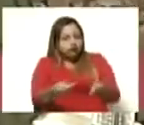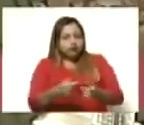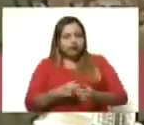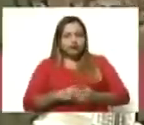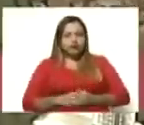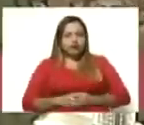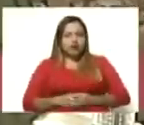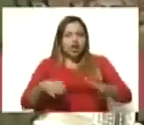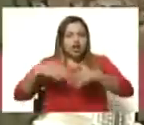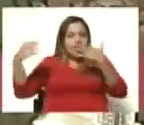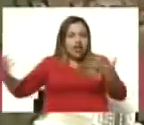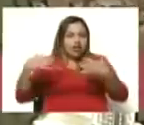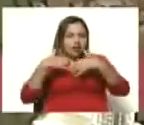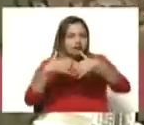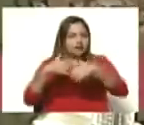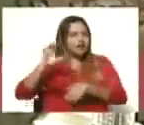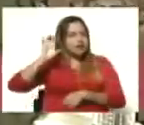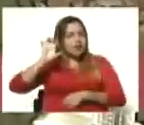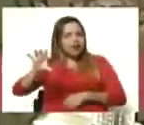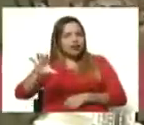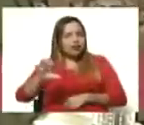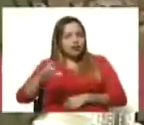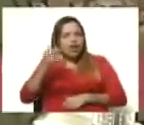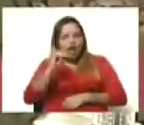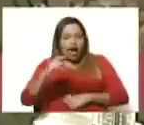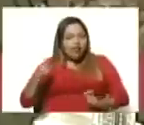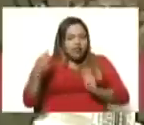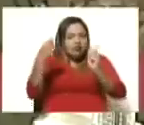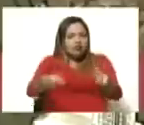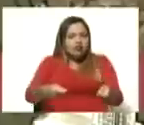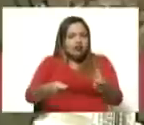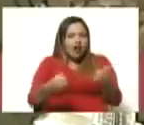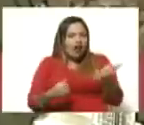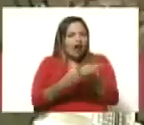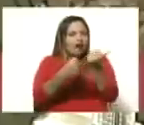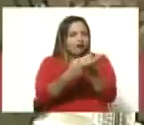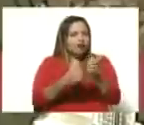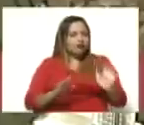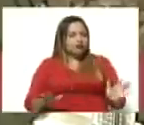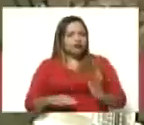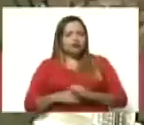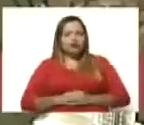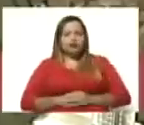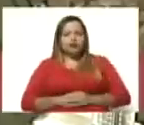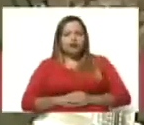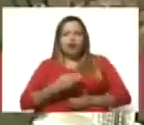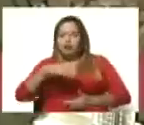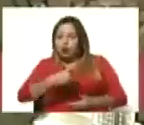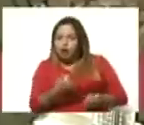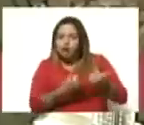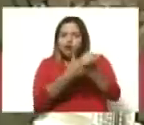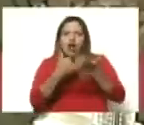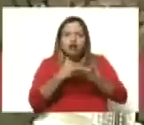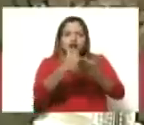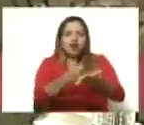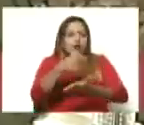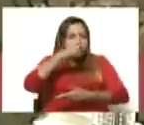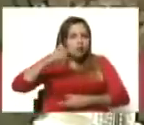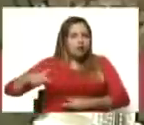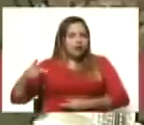Los grandes empresarios del país, que pongan su parte para apoyar y ayudar al pueblo de